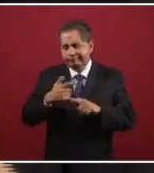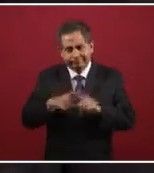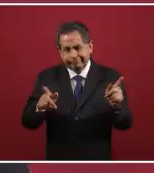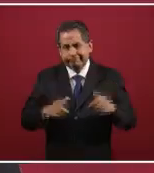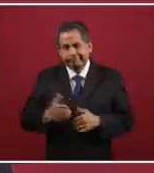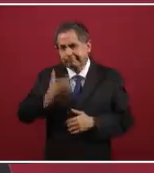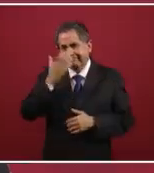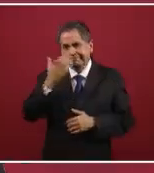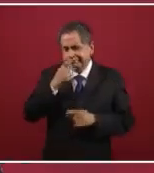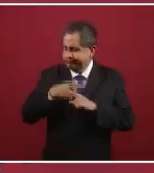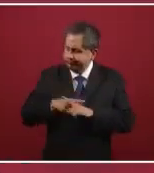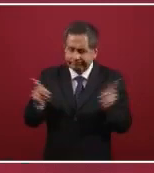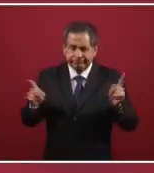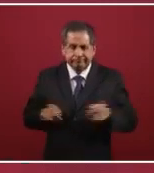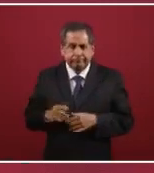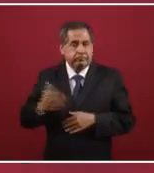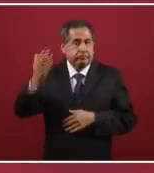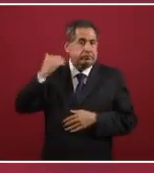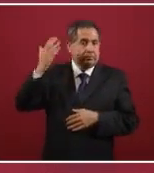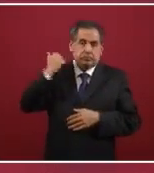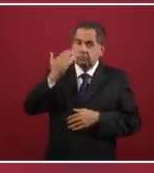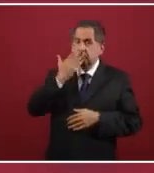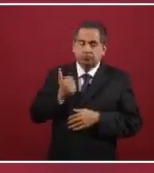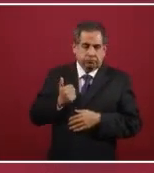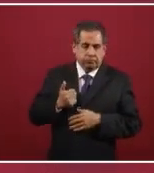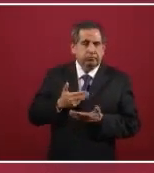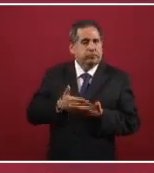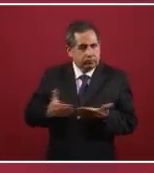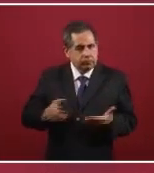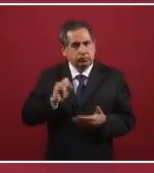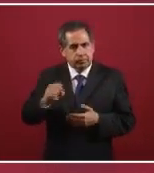un hábito democrático que no teníamos.